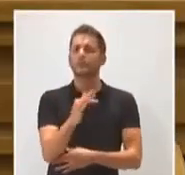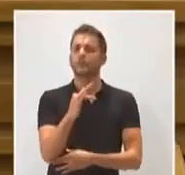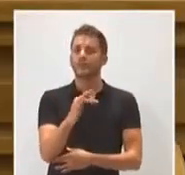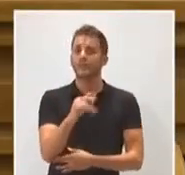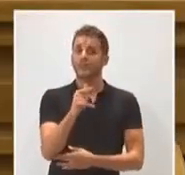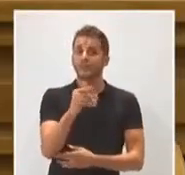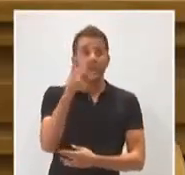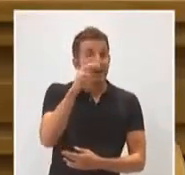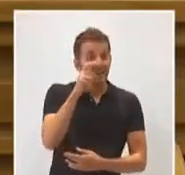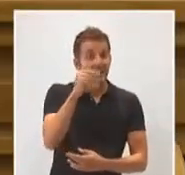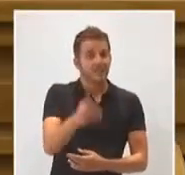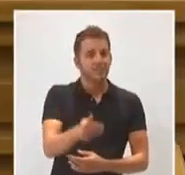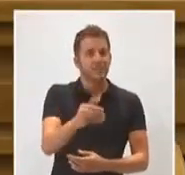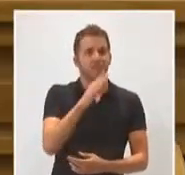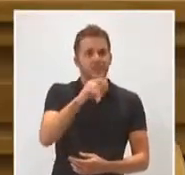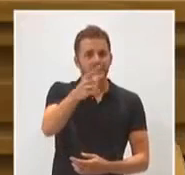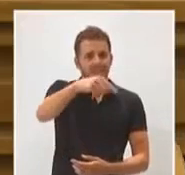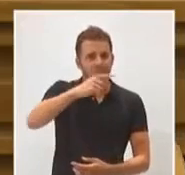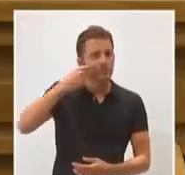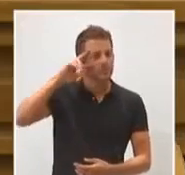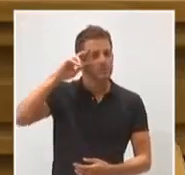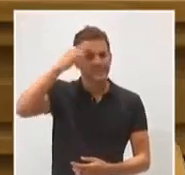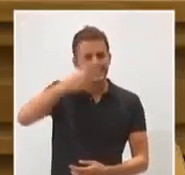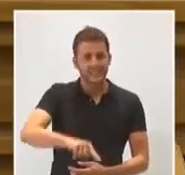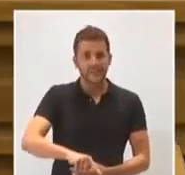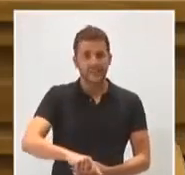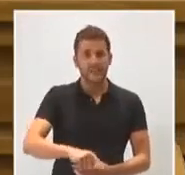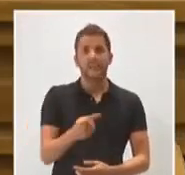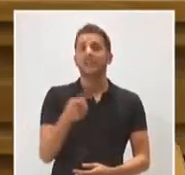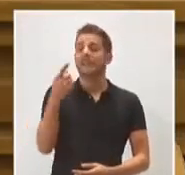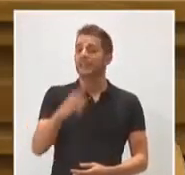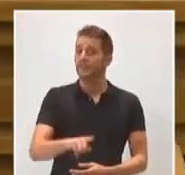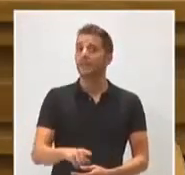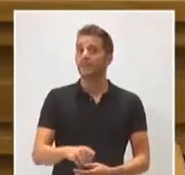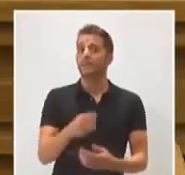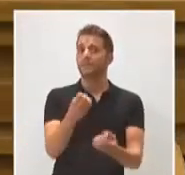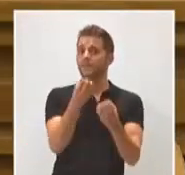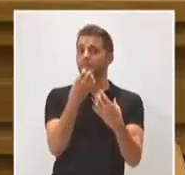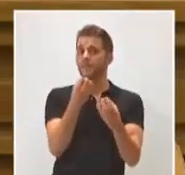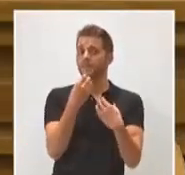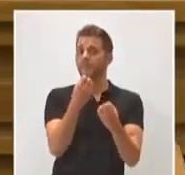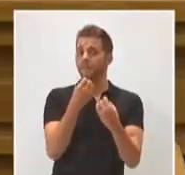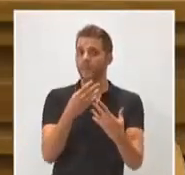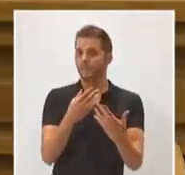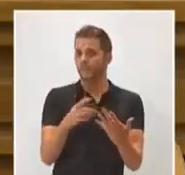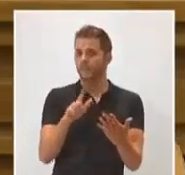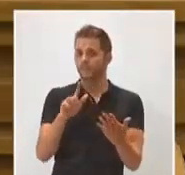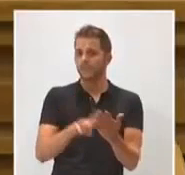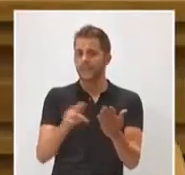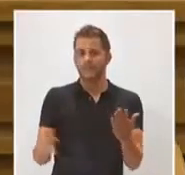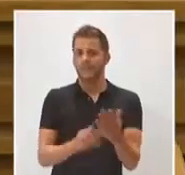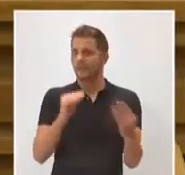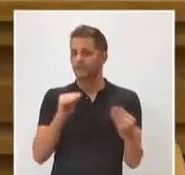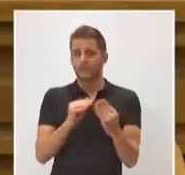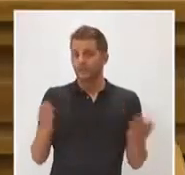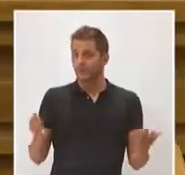saben y los que transmiten más sinceramente y también comunican a su vez el lenguaje que compartimos bueno creo